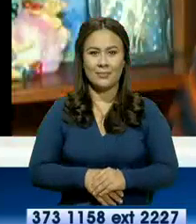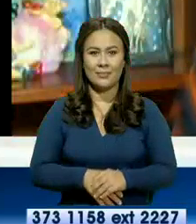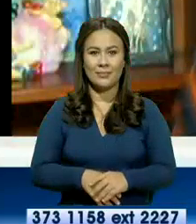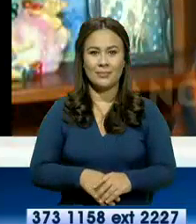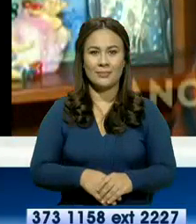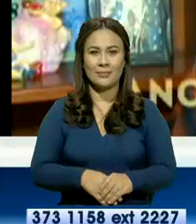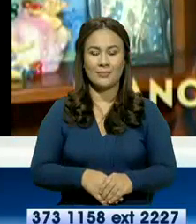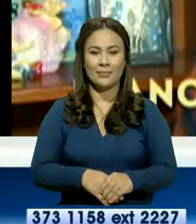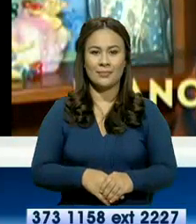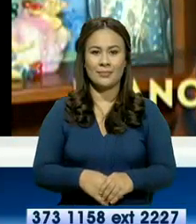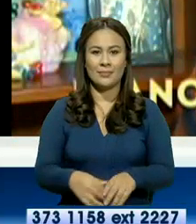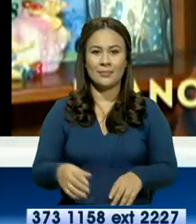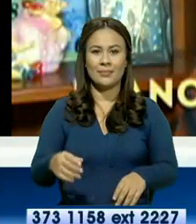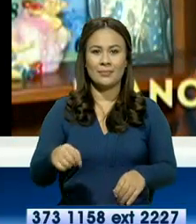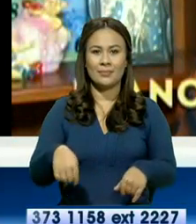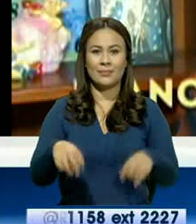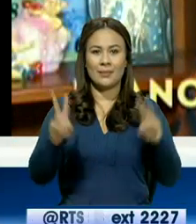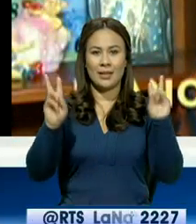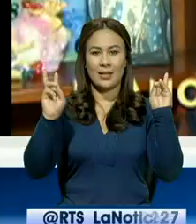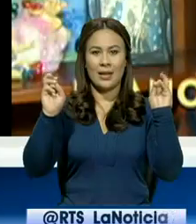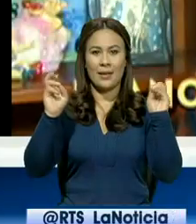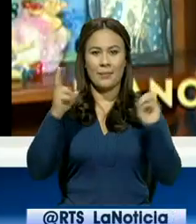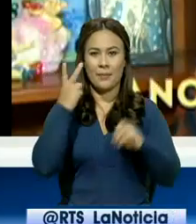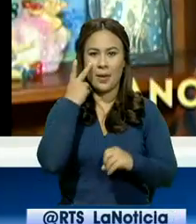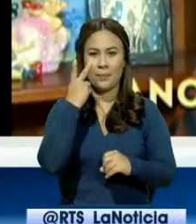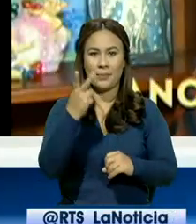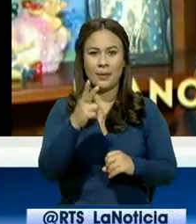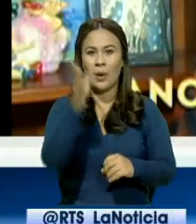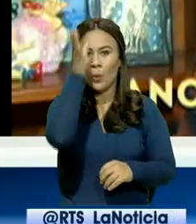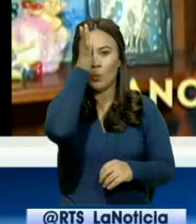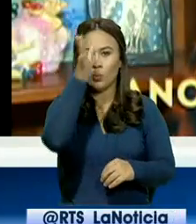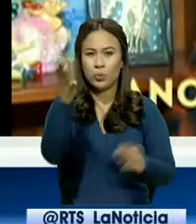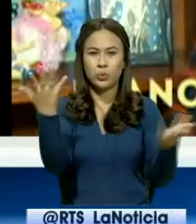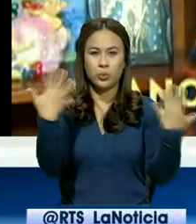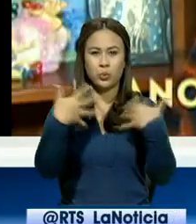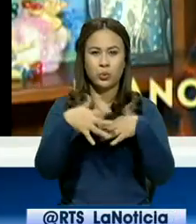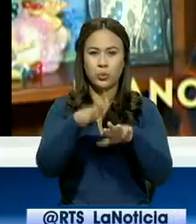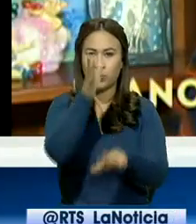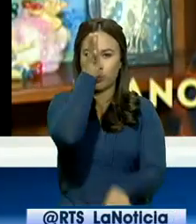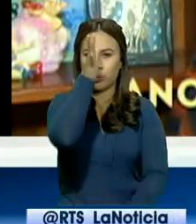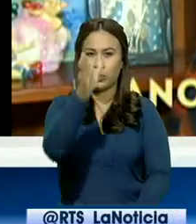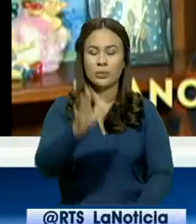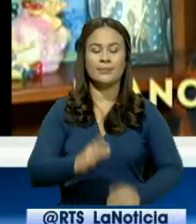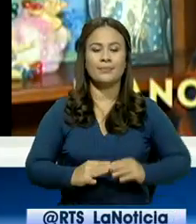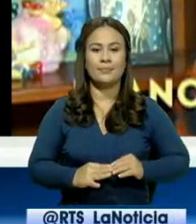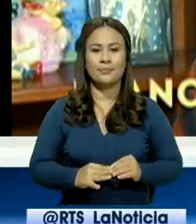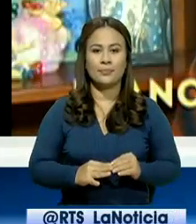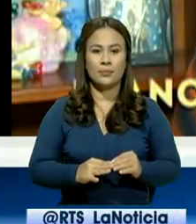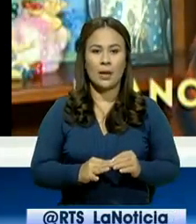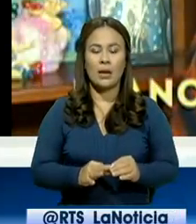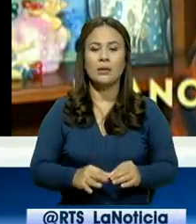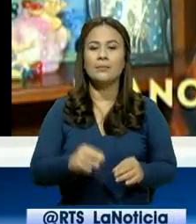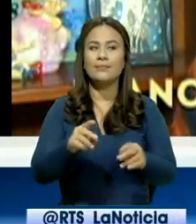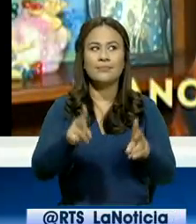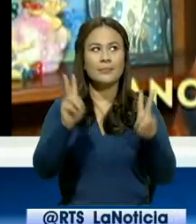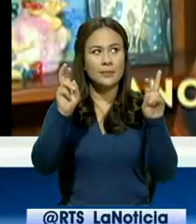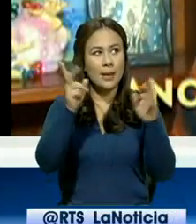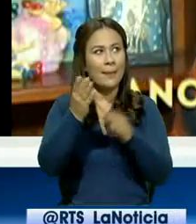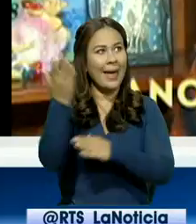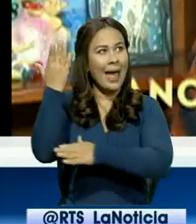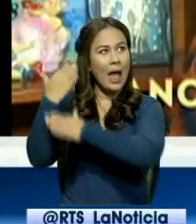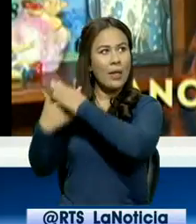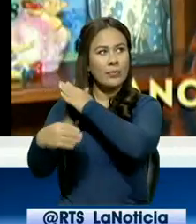Vean, esta quizá es una muestra de la mixtura cultural. Esto es una... viene desde lo